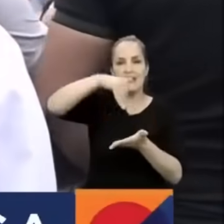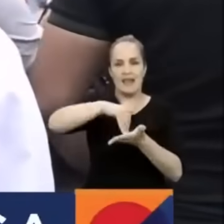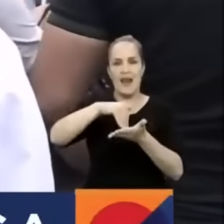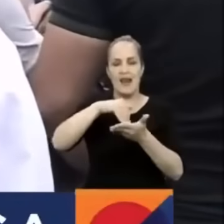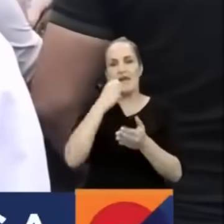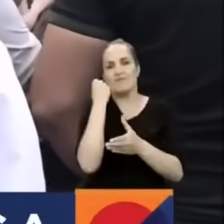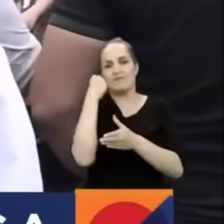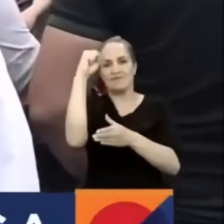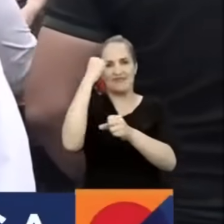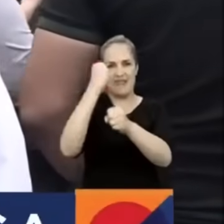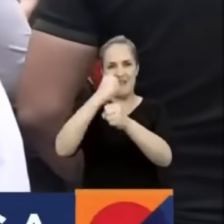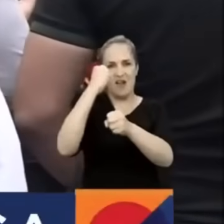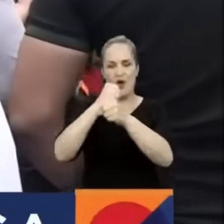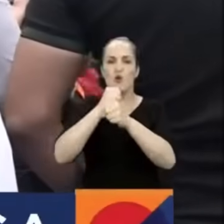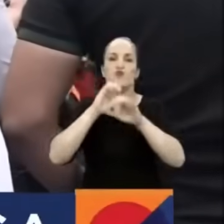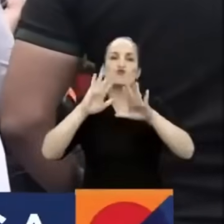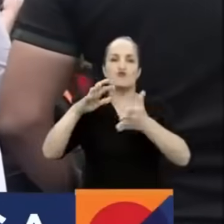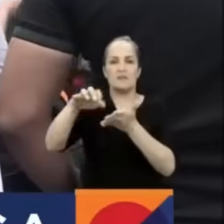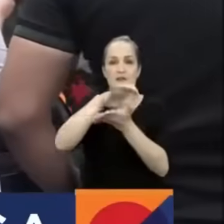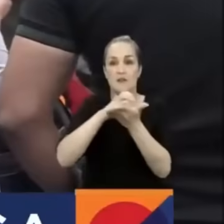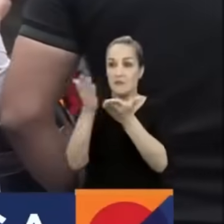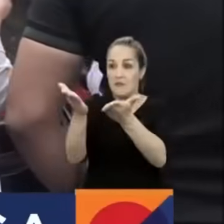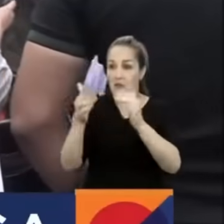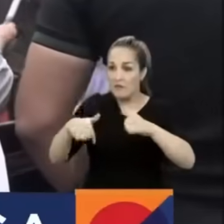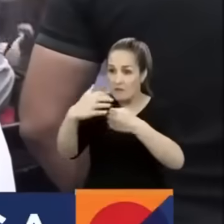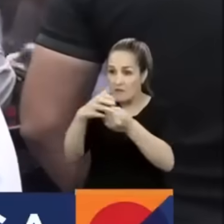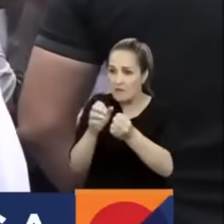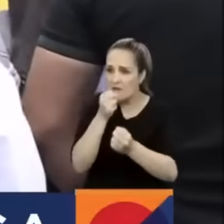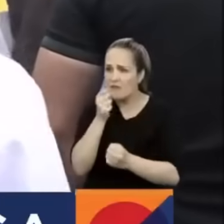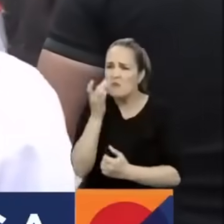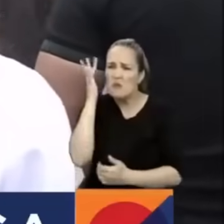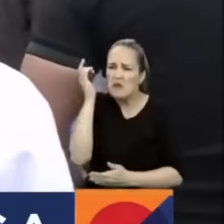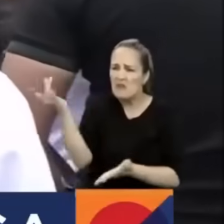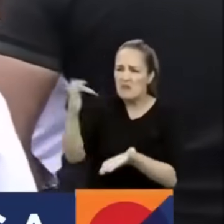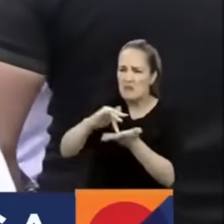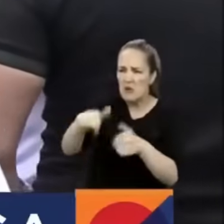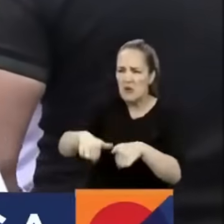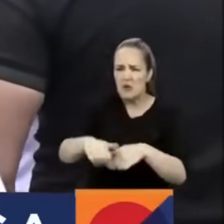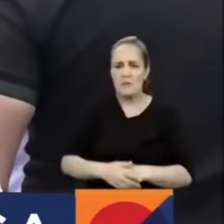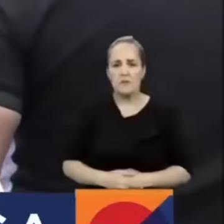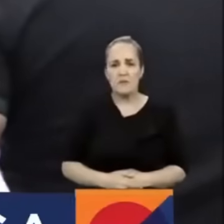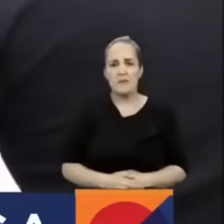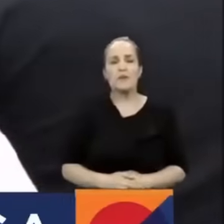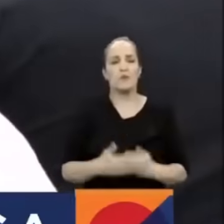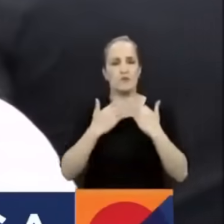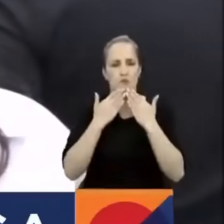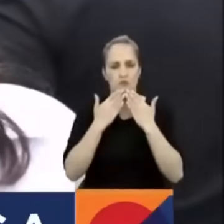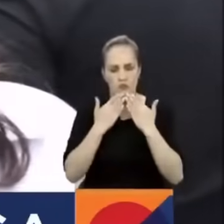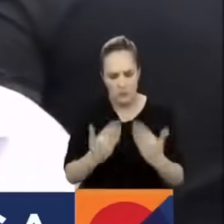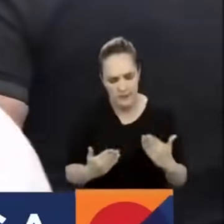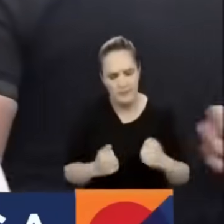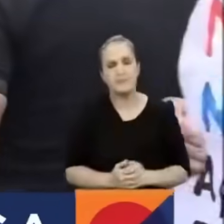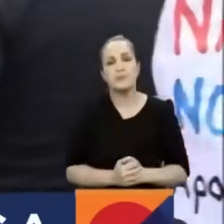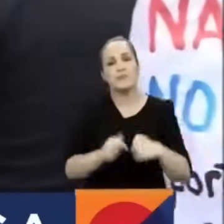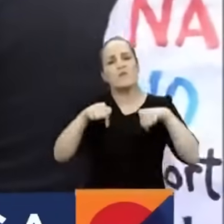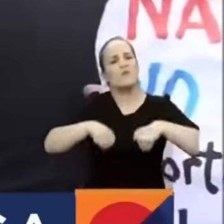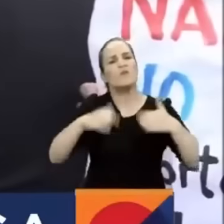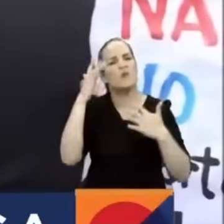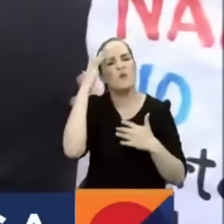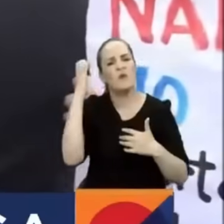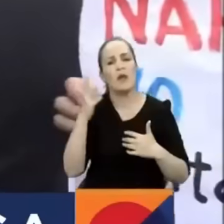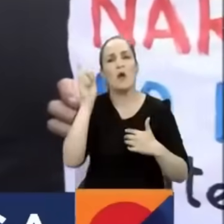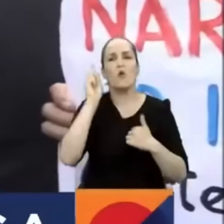Santander. Nora, bienvenida a RTVC Noticias. ¿Por qué están ustedes hoy? Bueno, muchísimas gracias. Hoy estamos acá porque nos